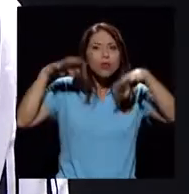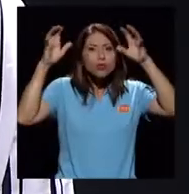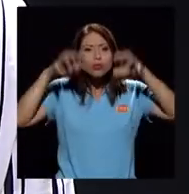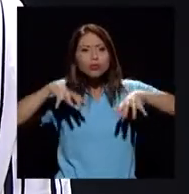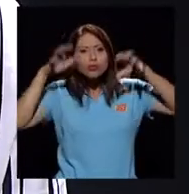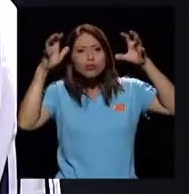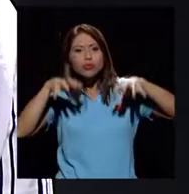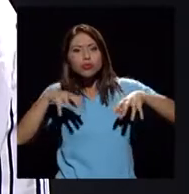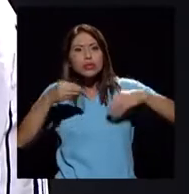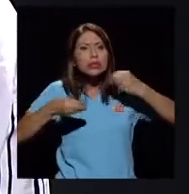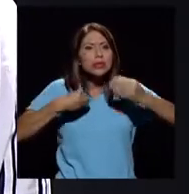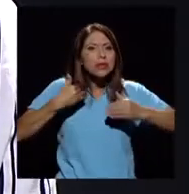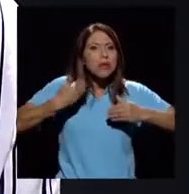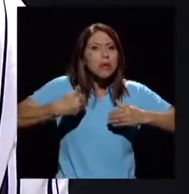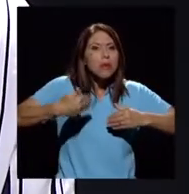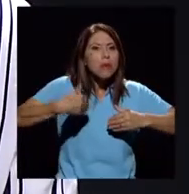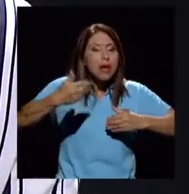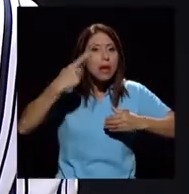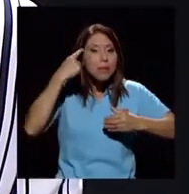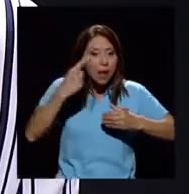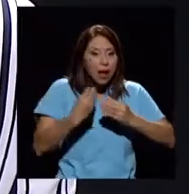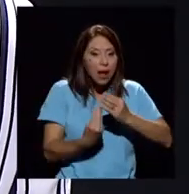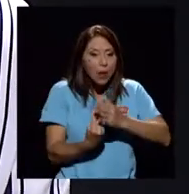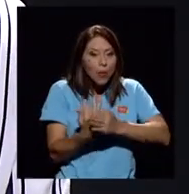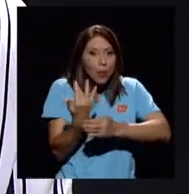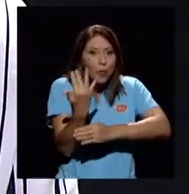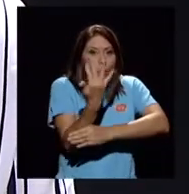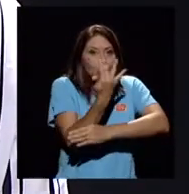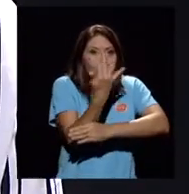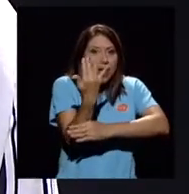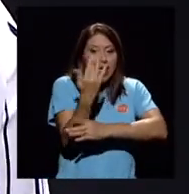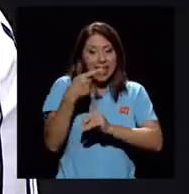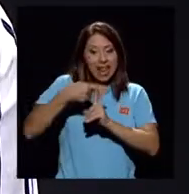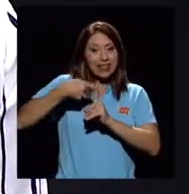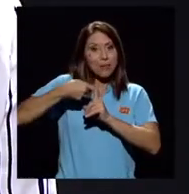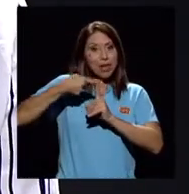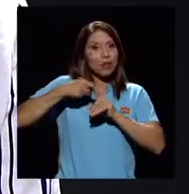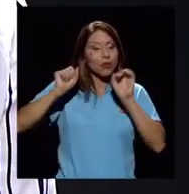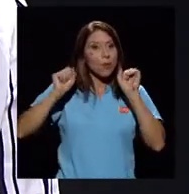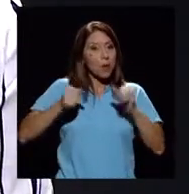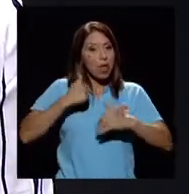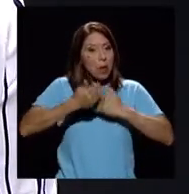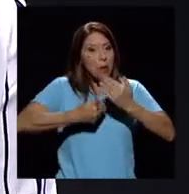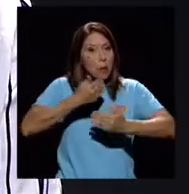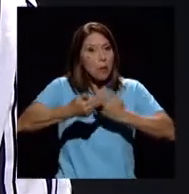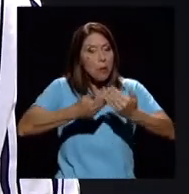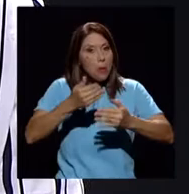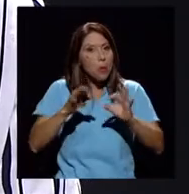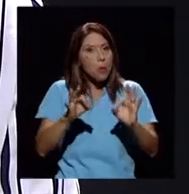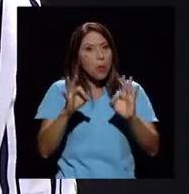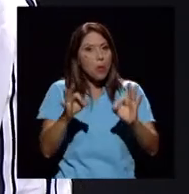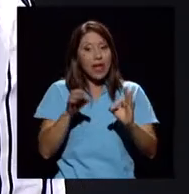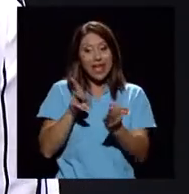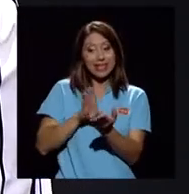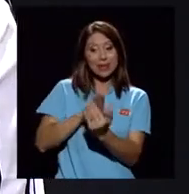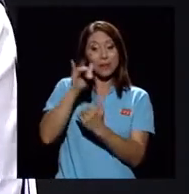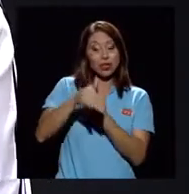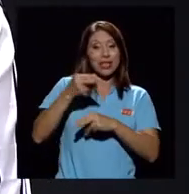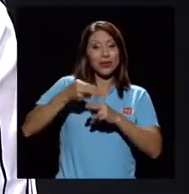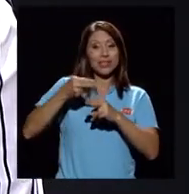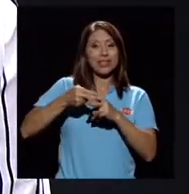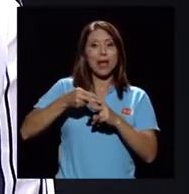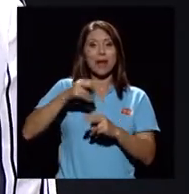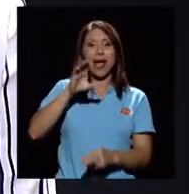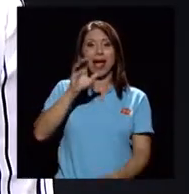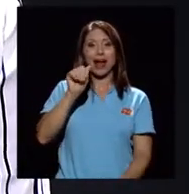producción y la temperatura en sí misma puede adaptar la productividad. Entonces, en particular en este proyecto que se llama Cascada, lo que hemos